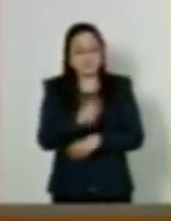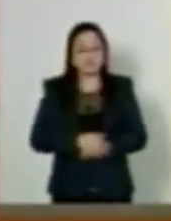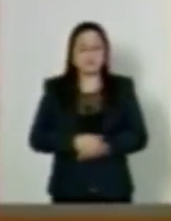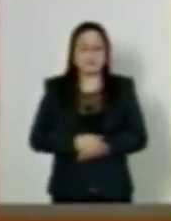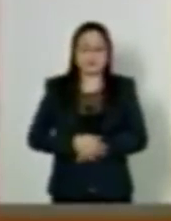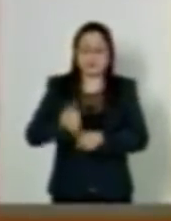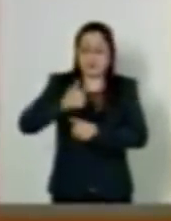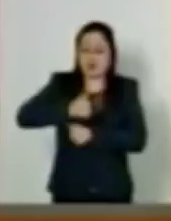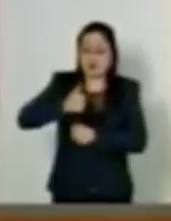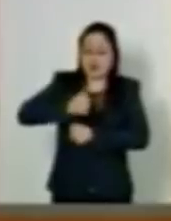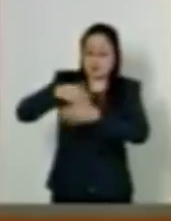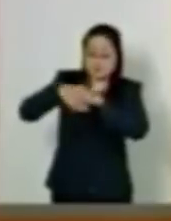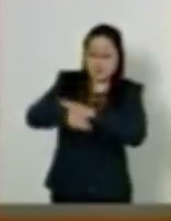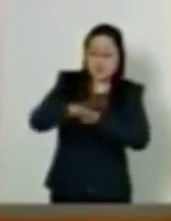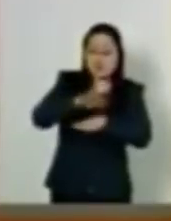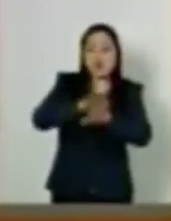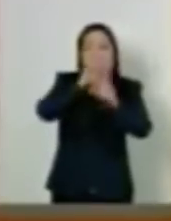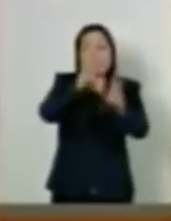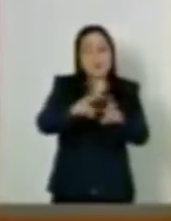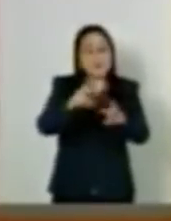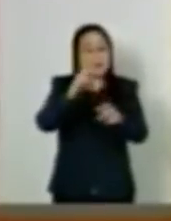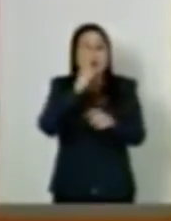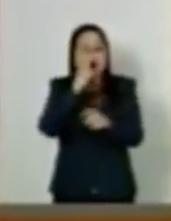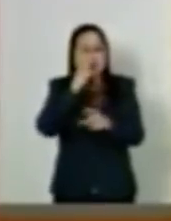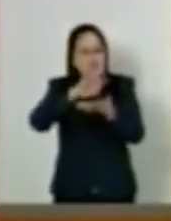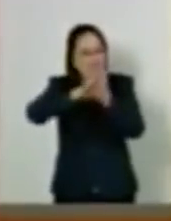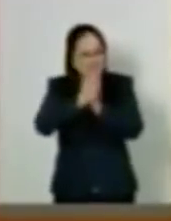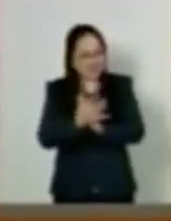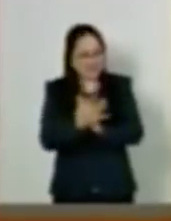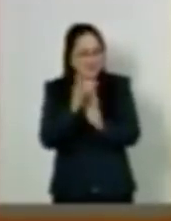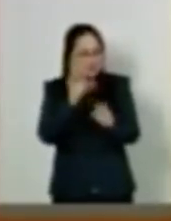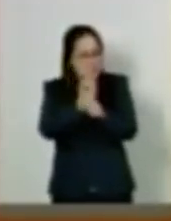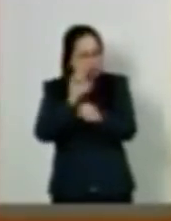de las Fuerzas Armadas en tareas de seguridad pública